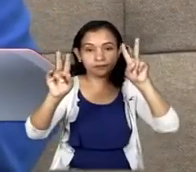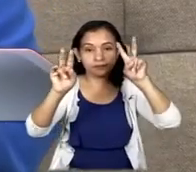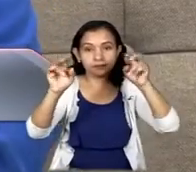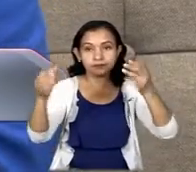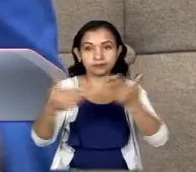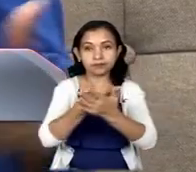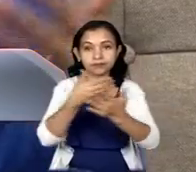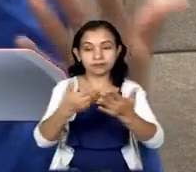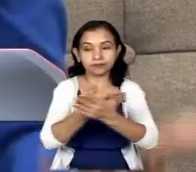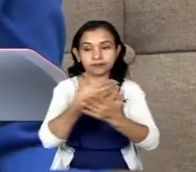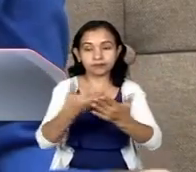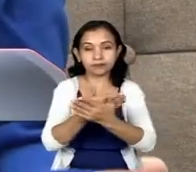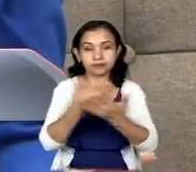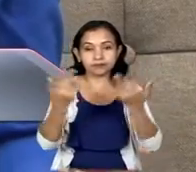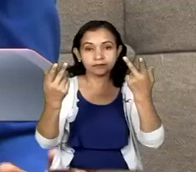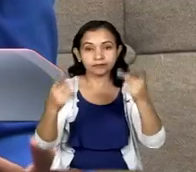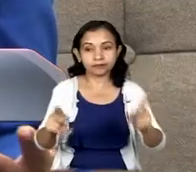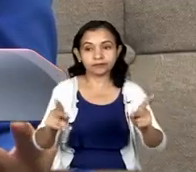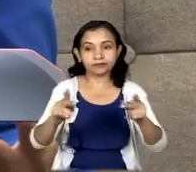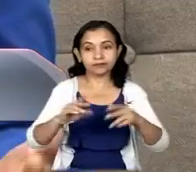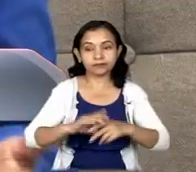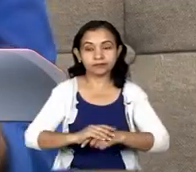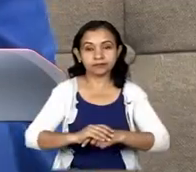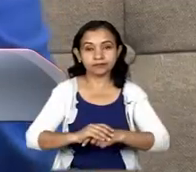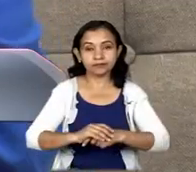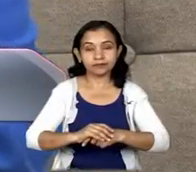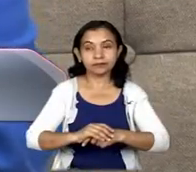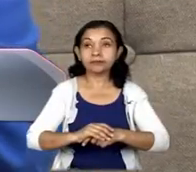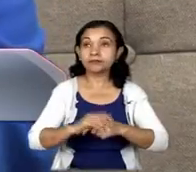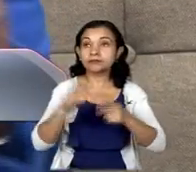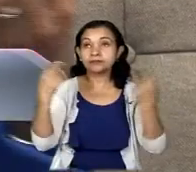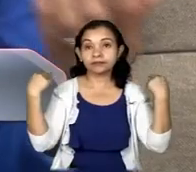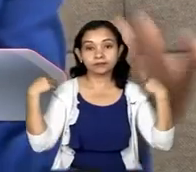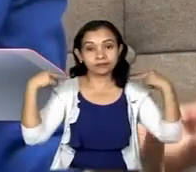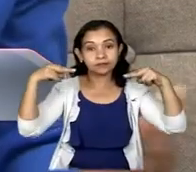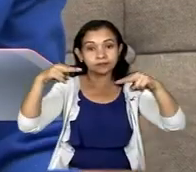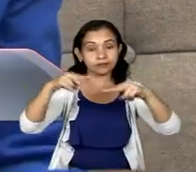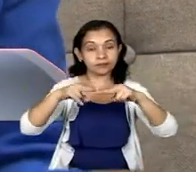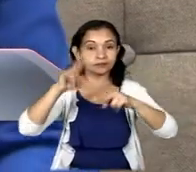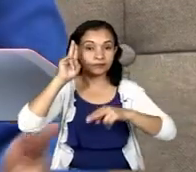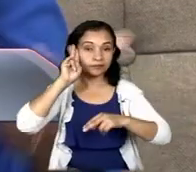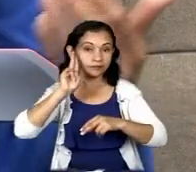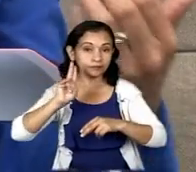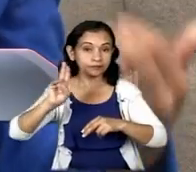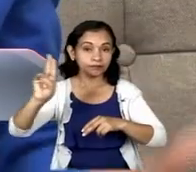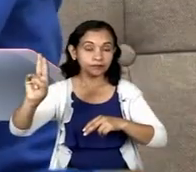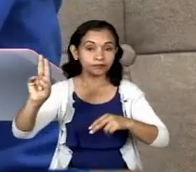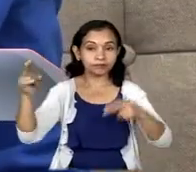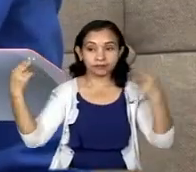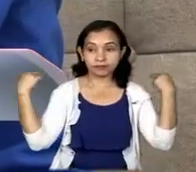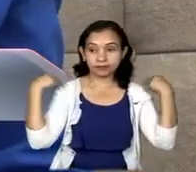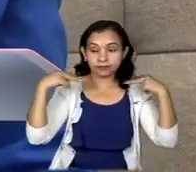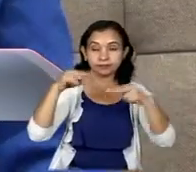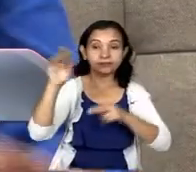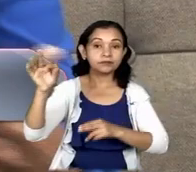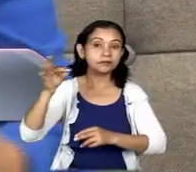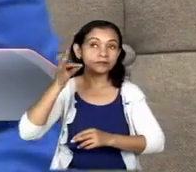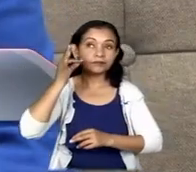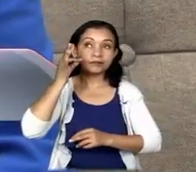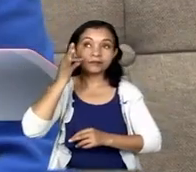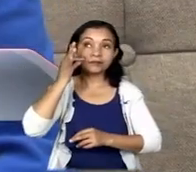siempre. Pero además de eso, están los docentes en las universidades, están los docentes en las escuelas normales,